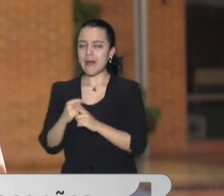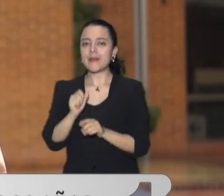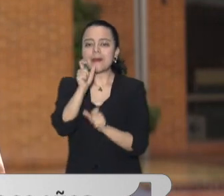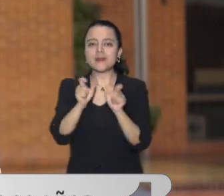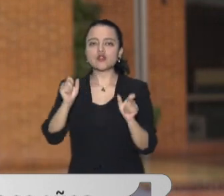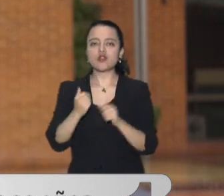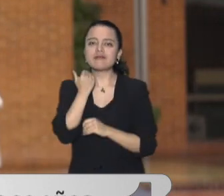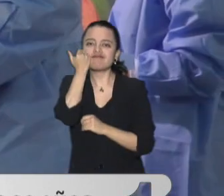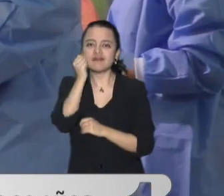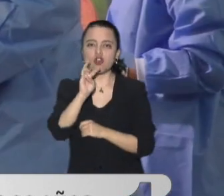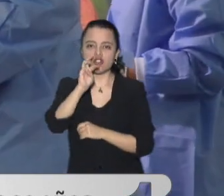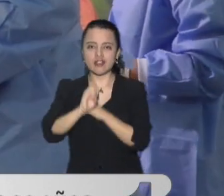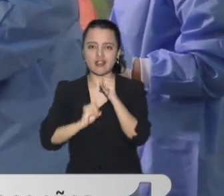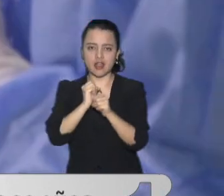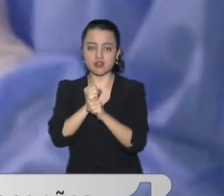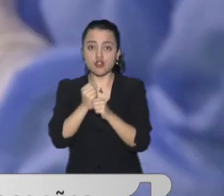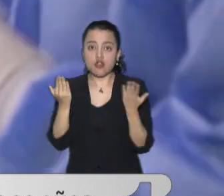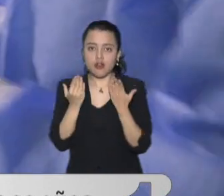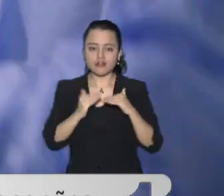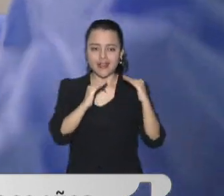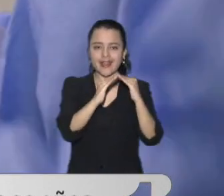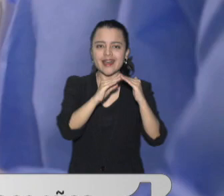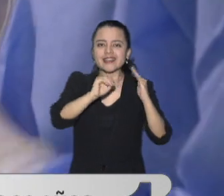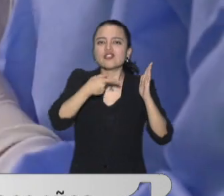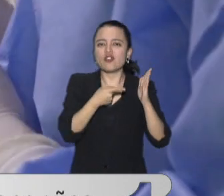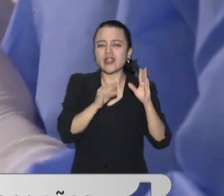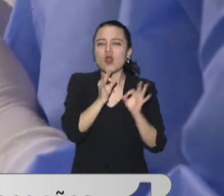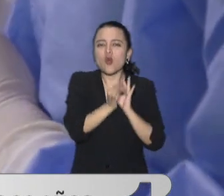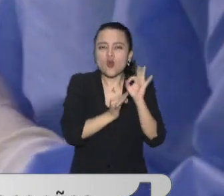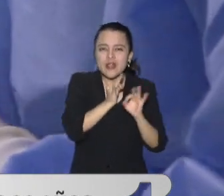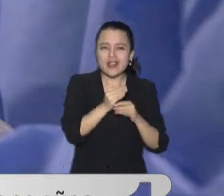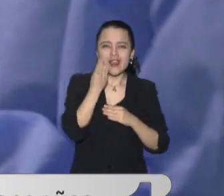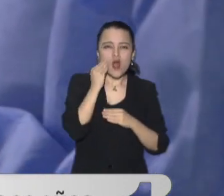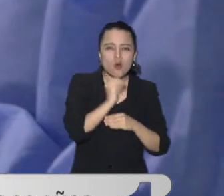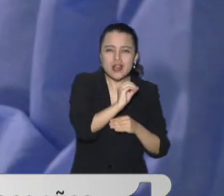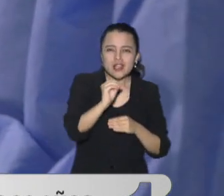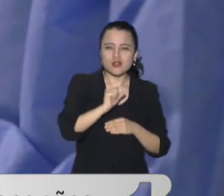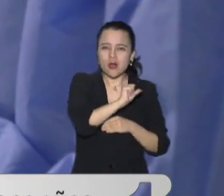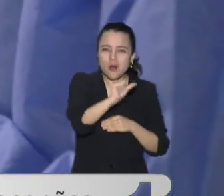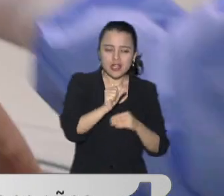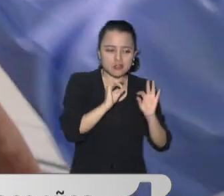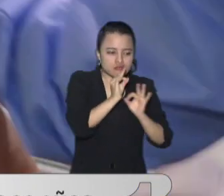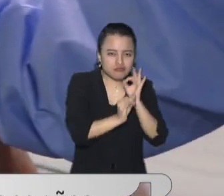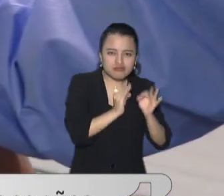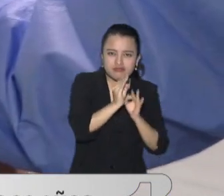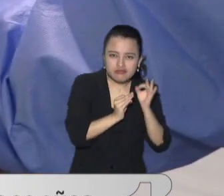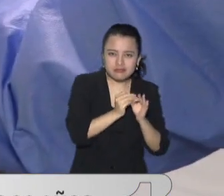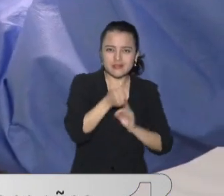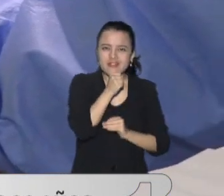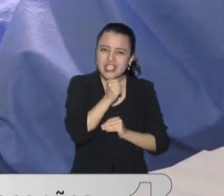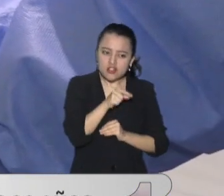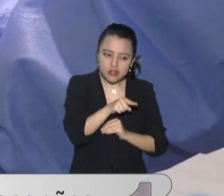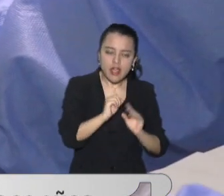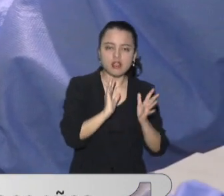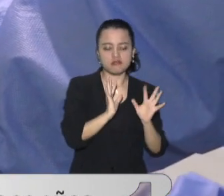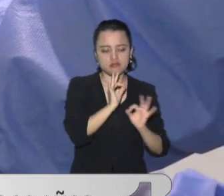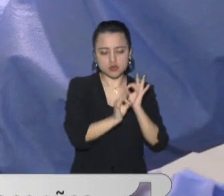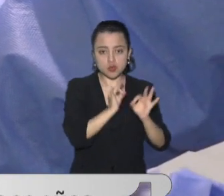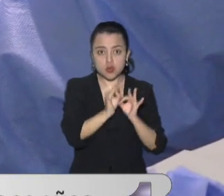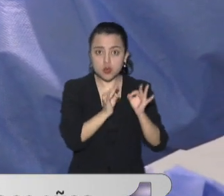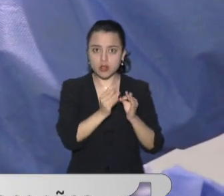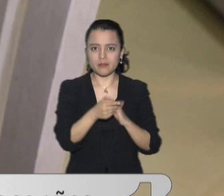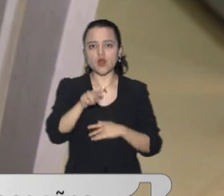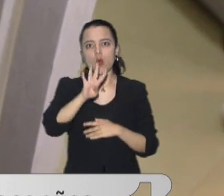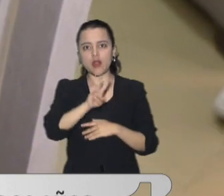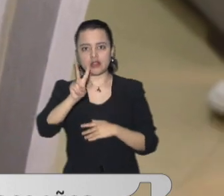80 años. Inició en los geriátricos y también en los lugares de paso, en donde se acumula gran parte de esta población. Son